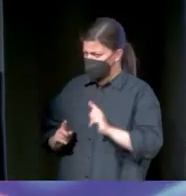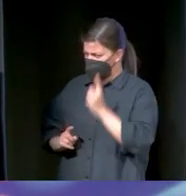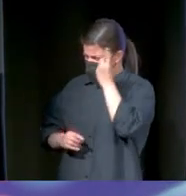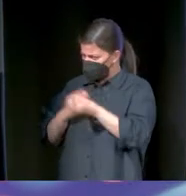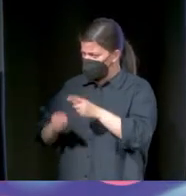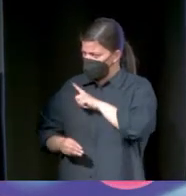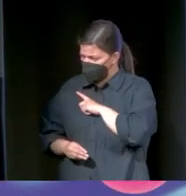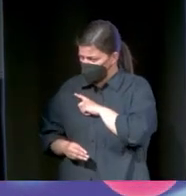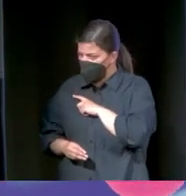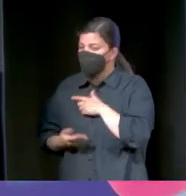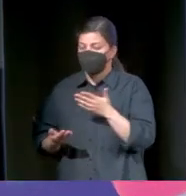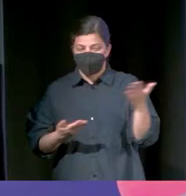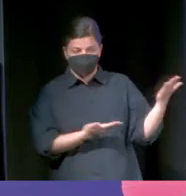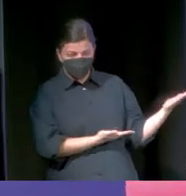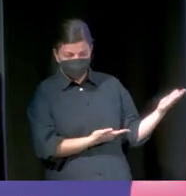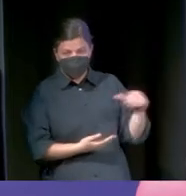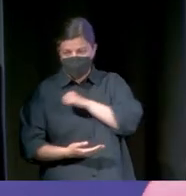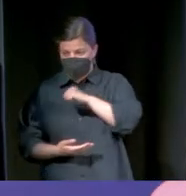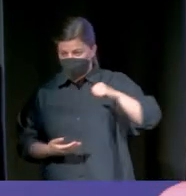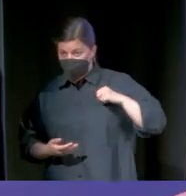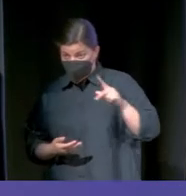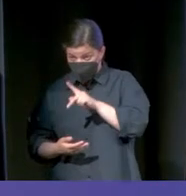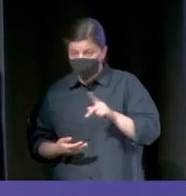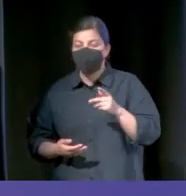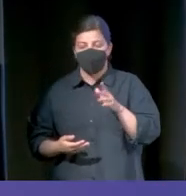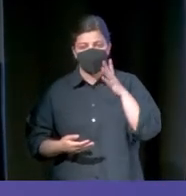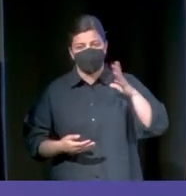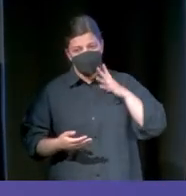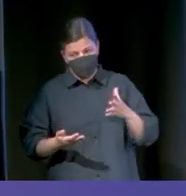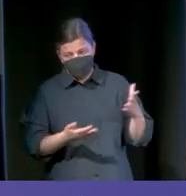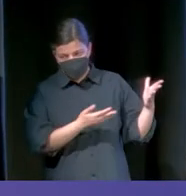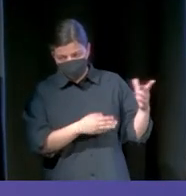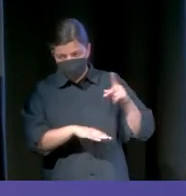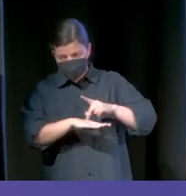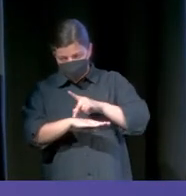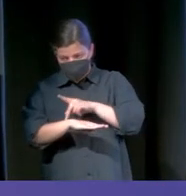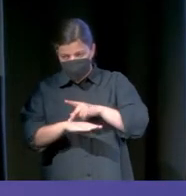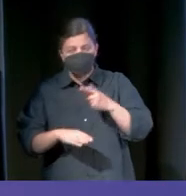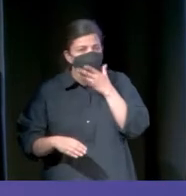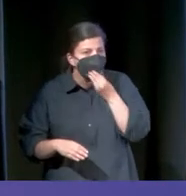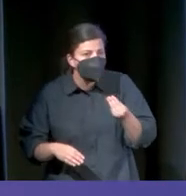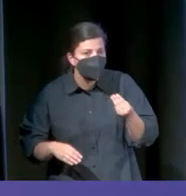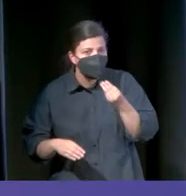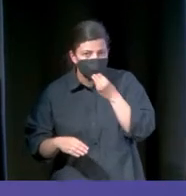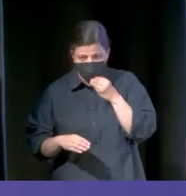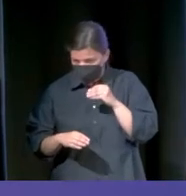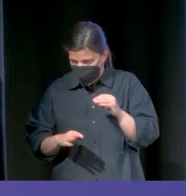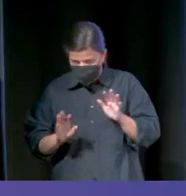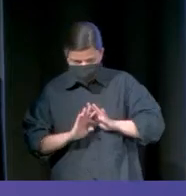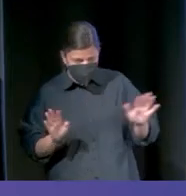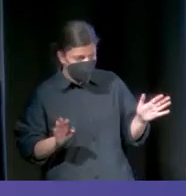aquí mi primer tatuaje auto tatuaje me gustaría probar que bueno me quedo precioso no me pongo un pero